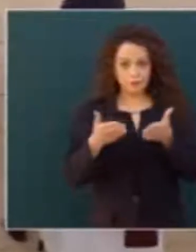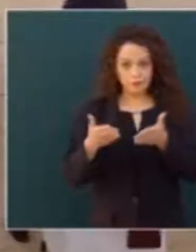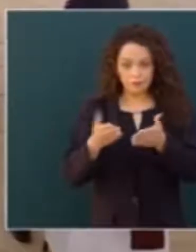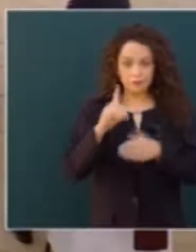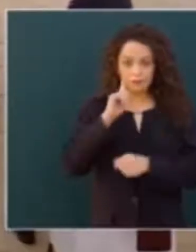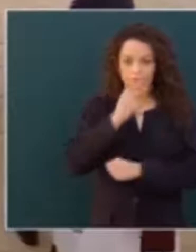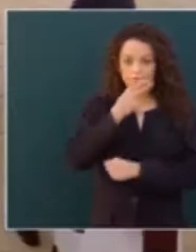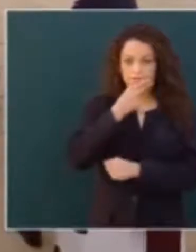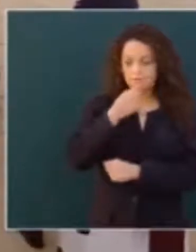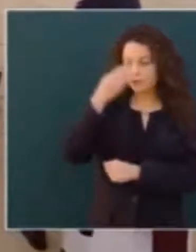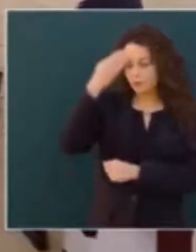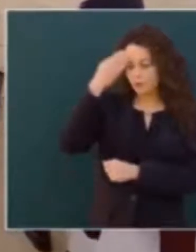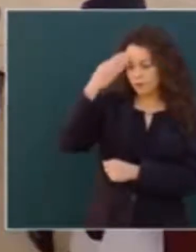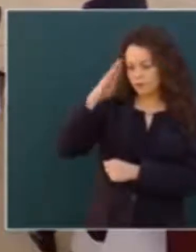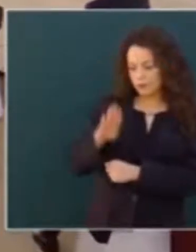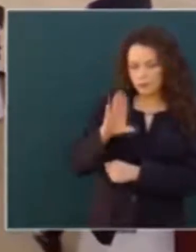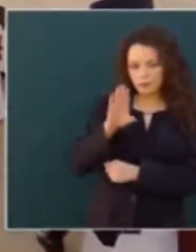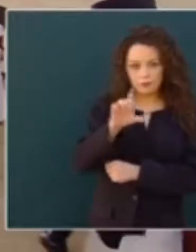Celeste,